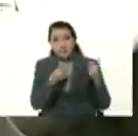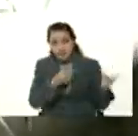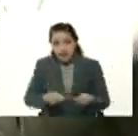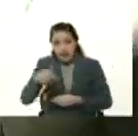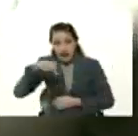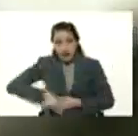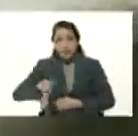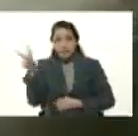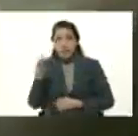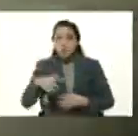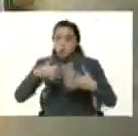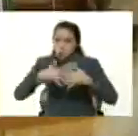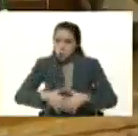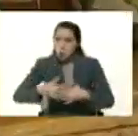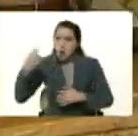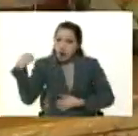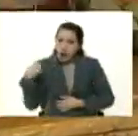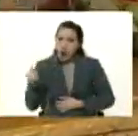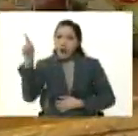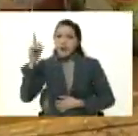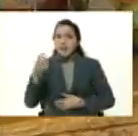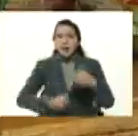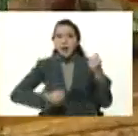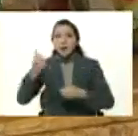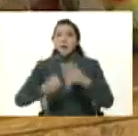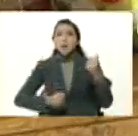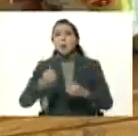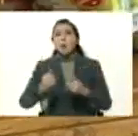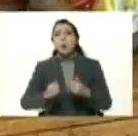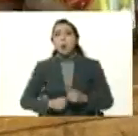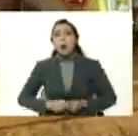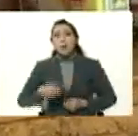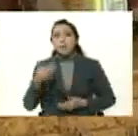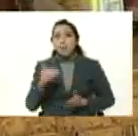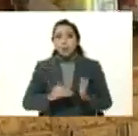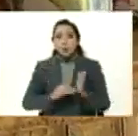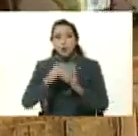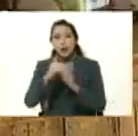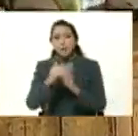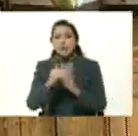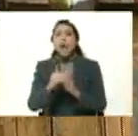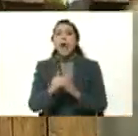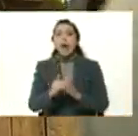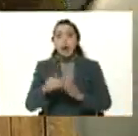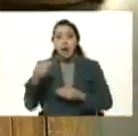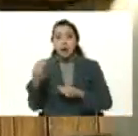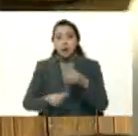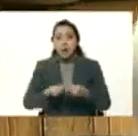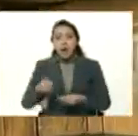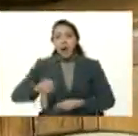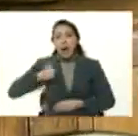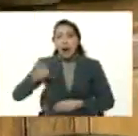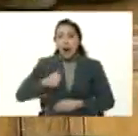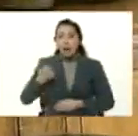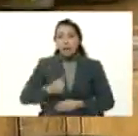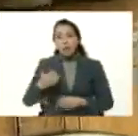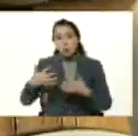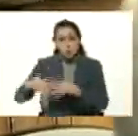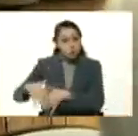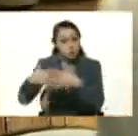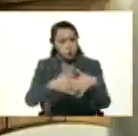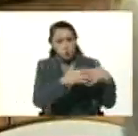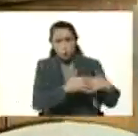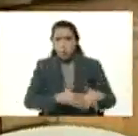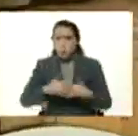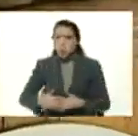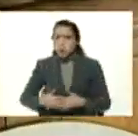industria, en este caso láctea, que tiene una capacidad instalada suficiente. Y en esa reunión, las principales agroindustrias del área láctea...